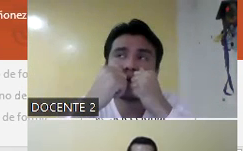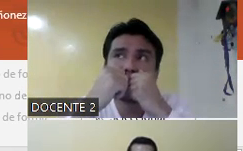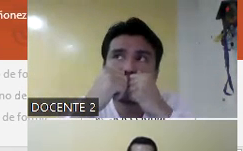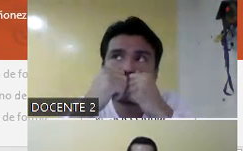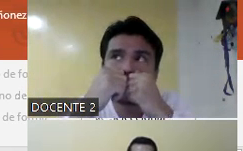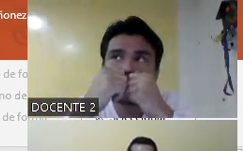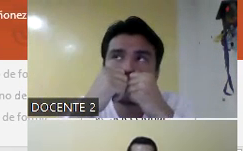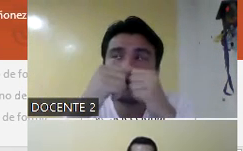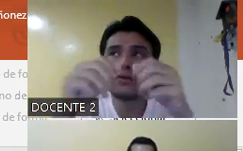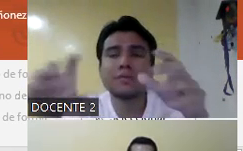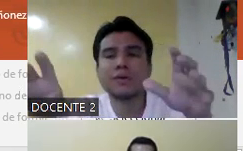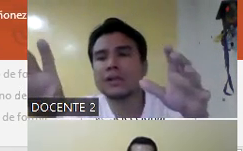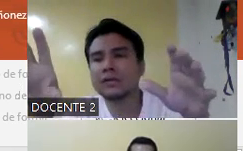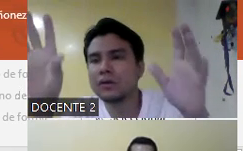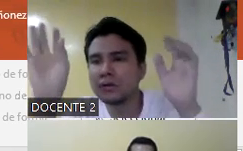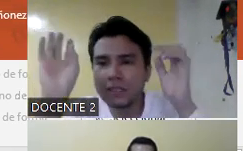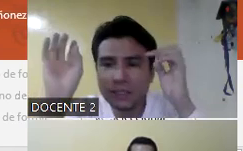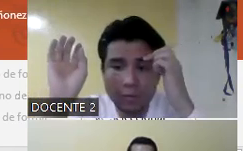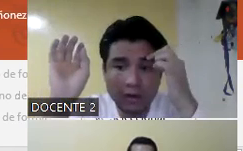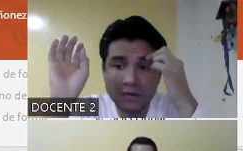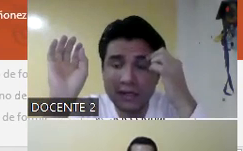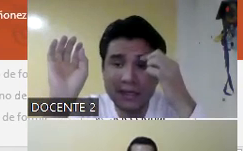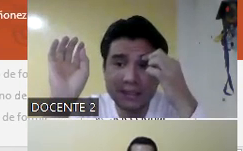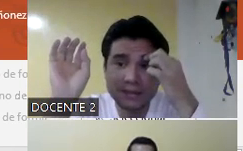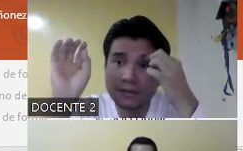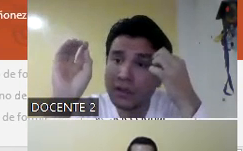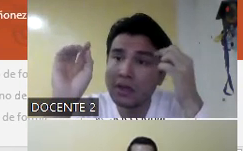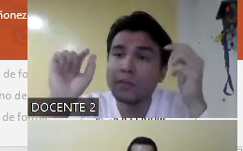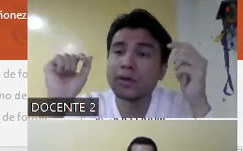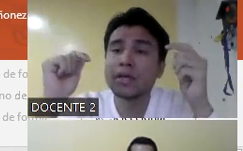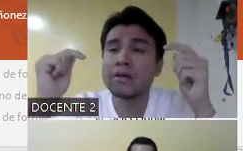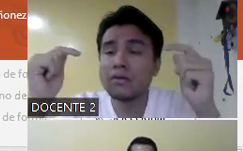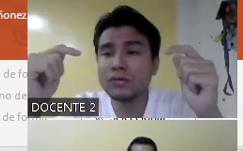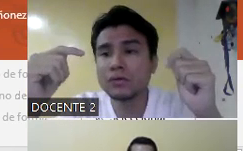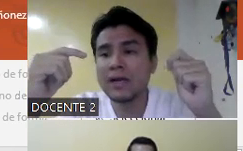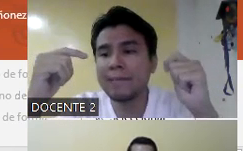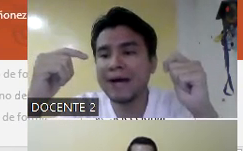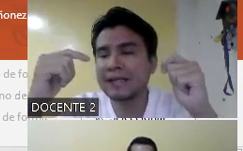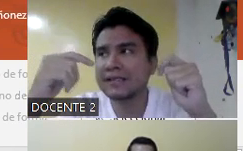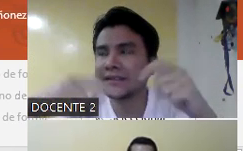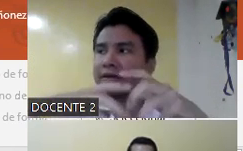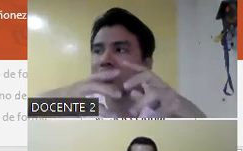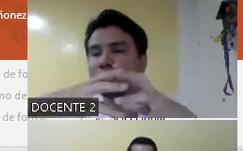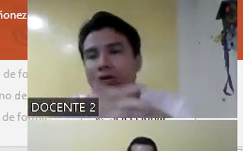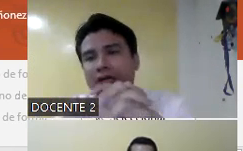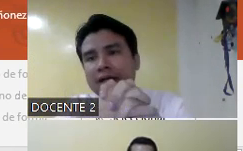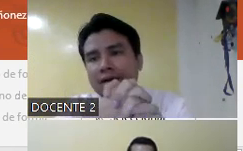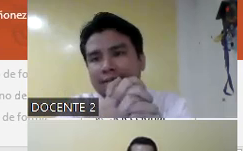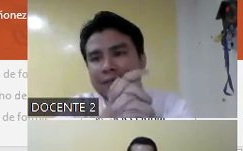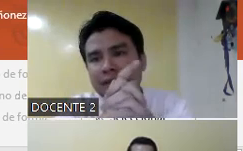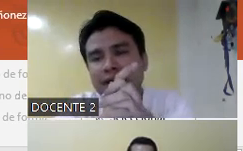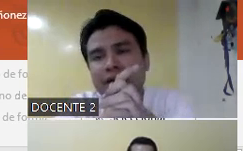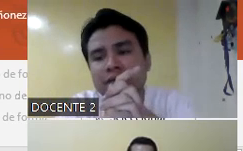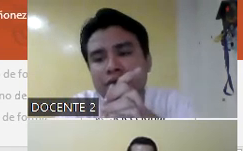dicen, bueno, no importa el dolor con tal de que me pongan un analgésico? Porque incluso la parte